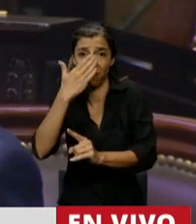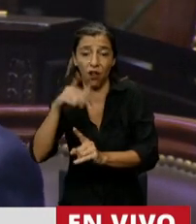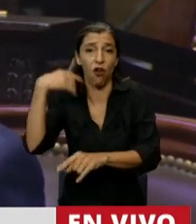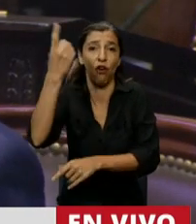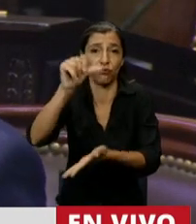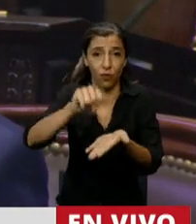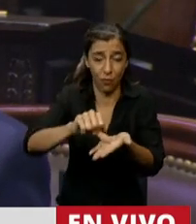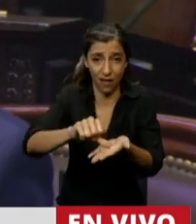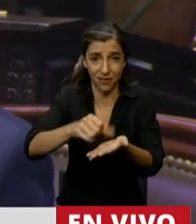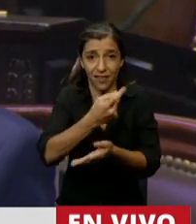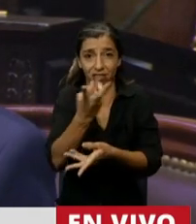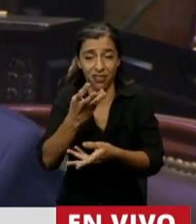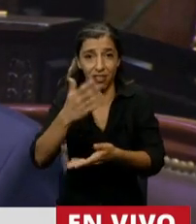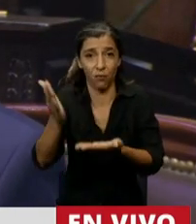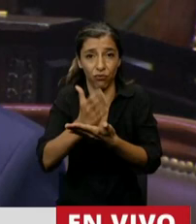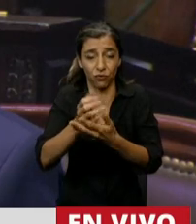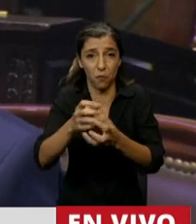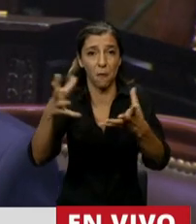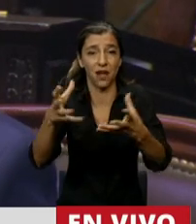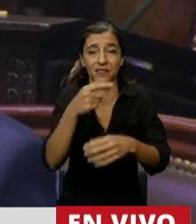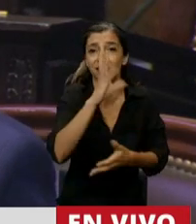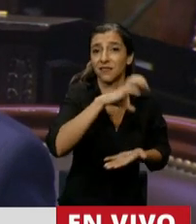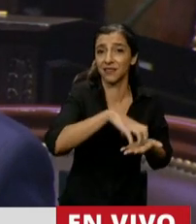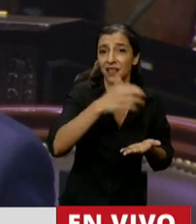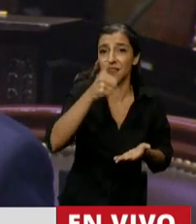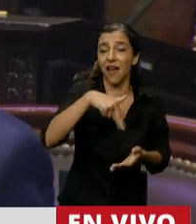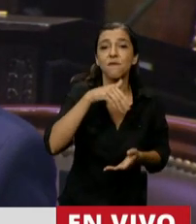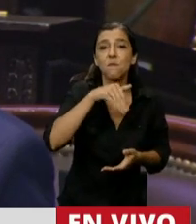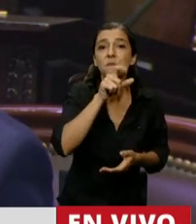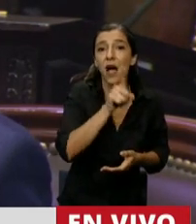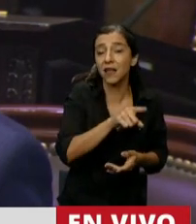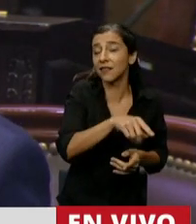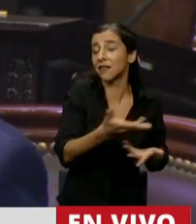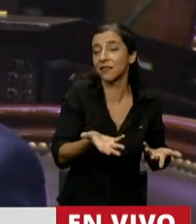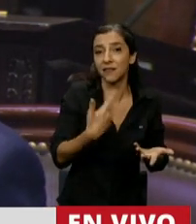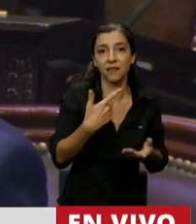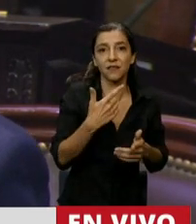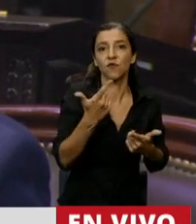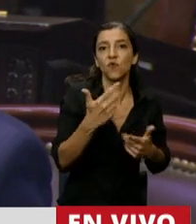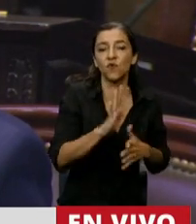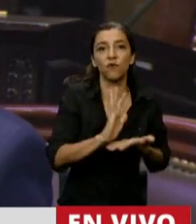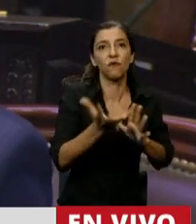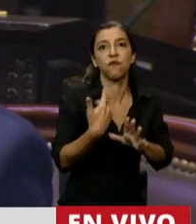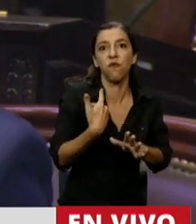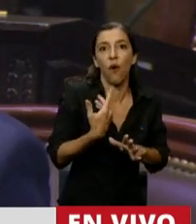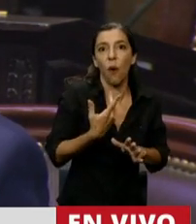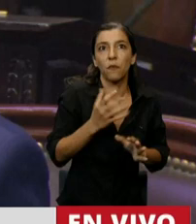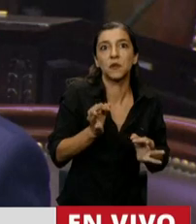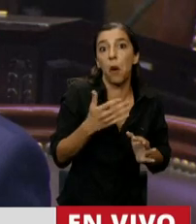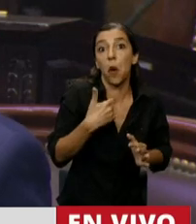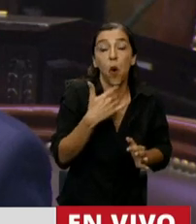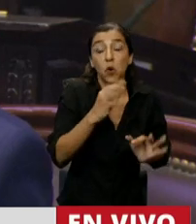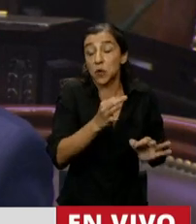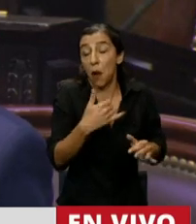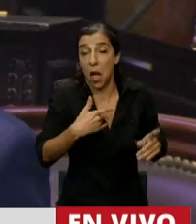es lo grave? Que el ANMAT no tiene en su poder, o si lo tiene, no lo ha dado a conocer, los